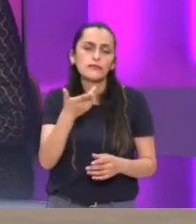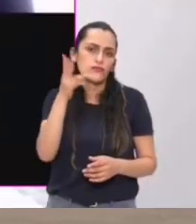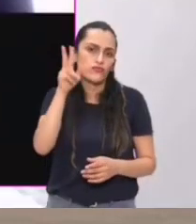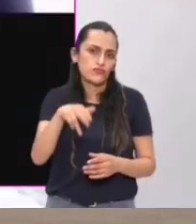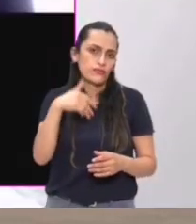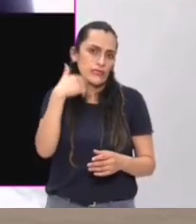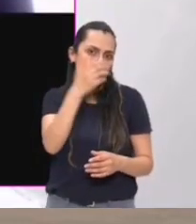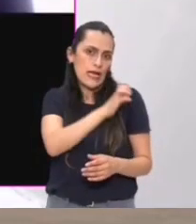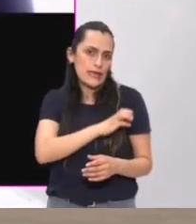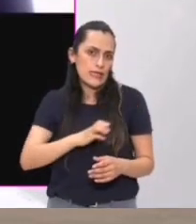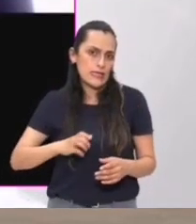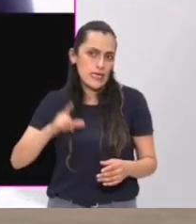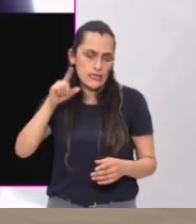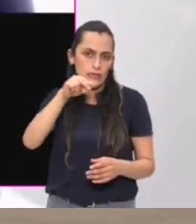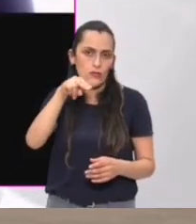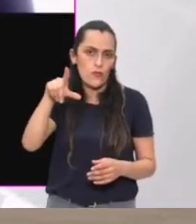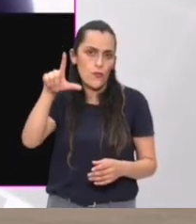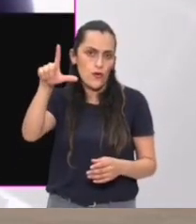Carolina?